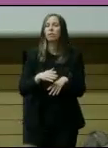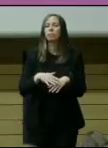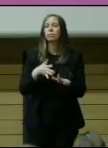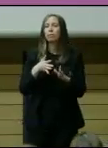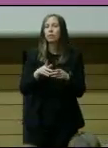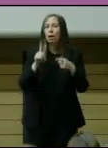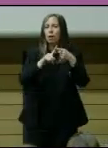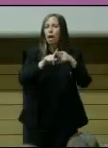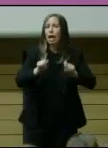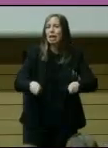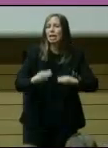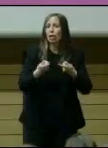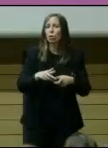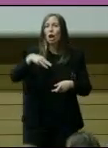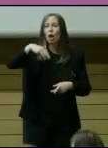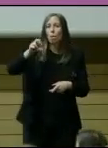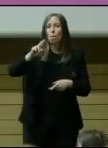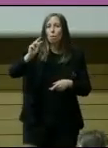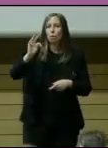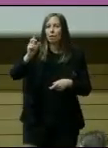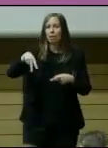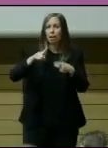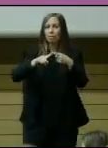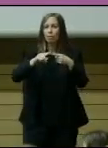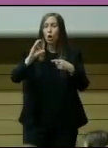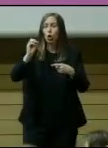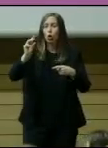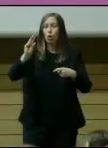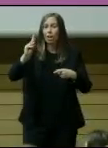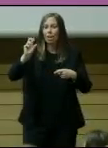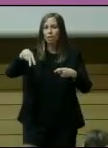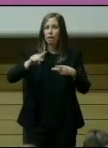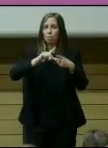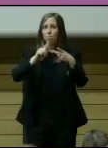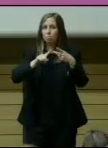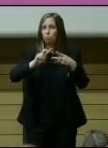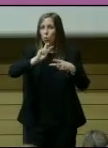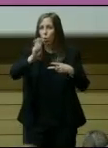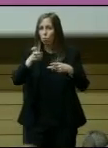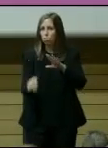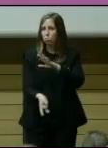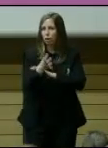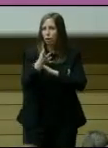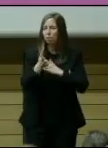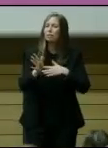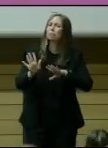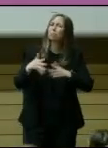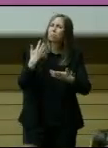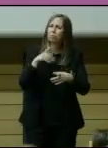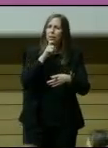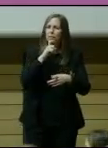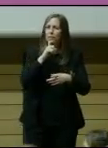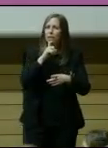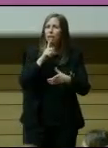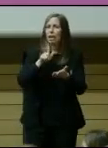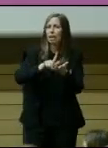los opiáceos son los naturales, la morfina, la codeína y la heroína. Y los opioides son los sintéticos, pero eso también genera mucha controversia en la literatura